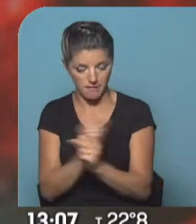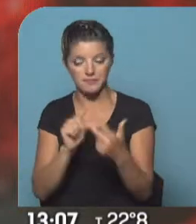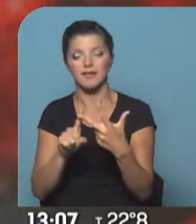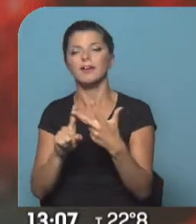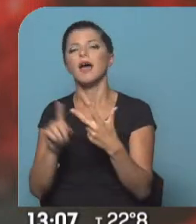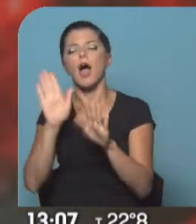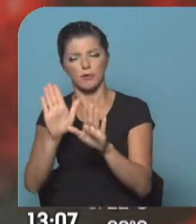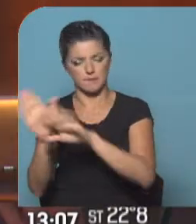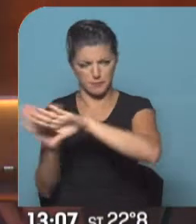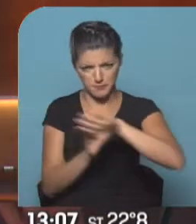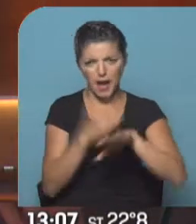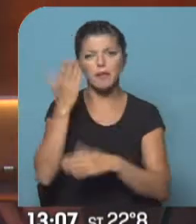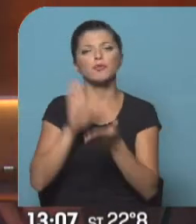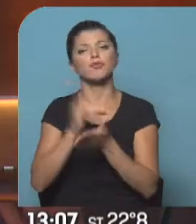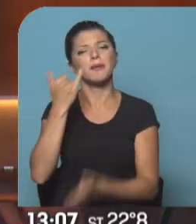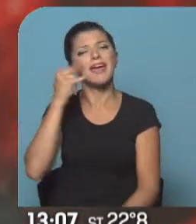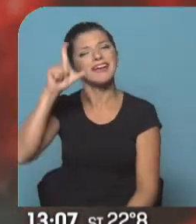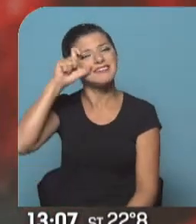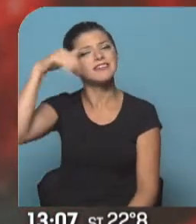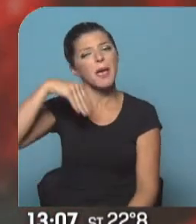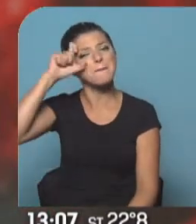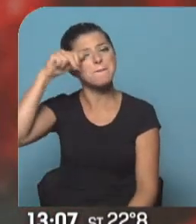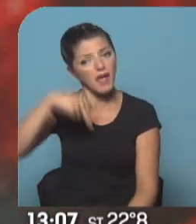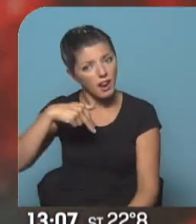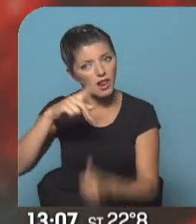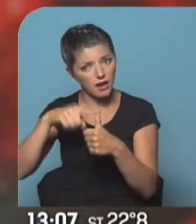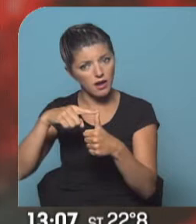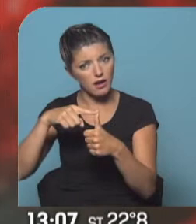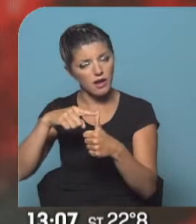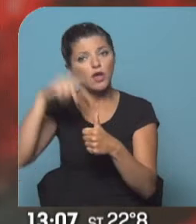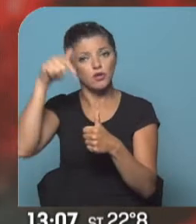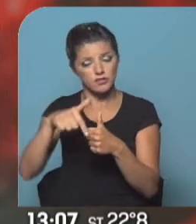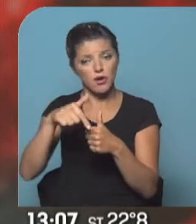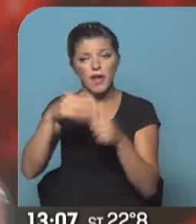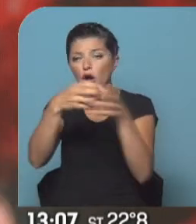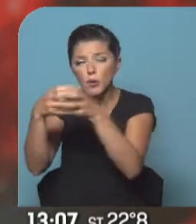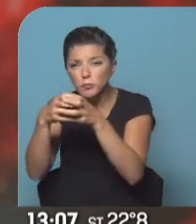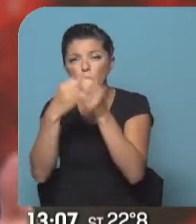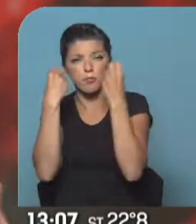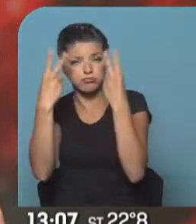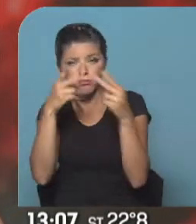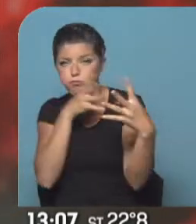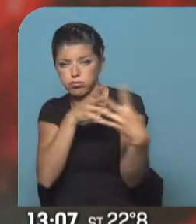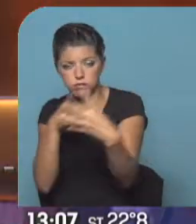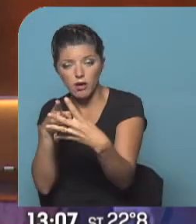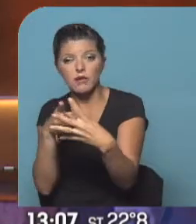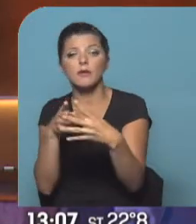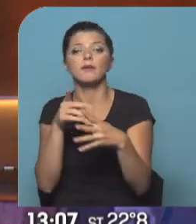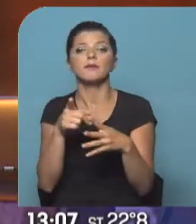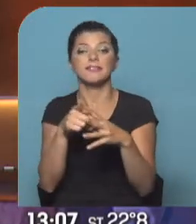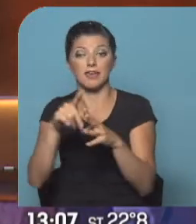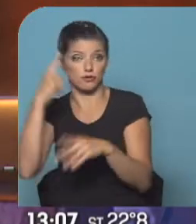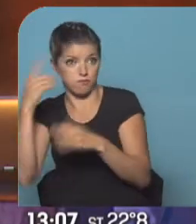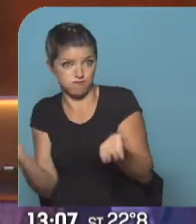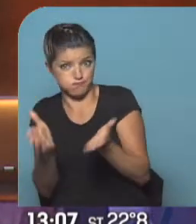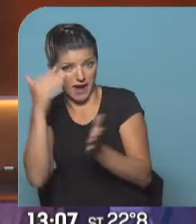países, Yemen, proxy wars, es decir, guerras por delegación, Yemen, donde están combatiendo milicias, en un caso una coalición armada por Arabia